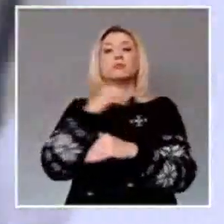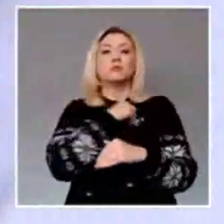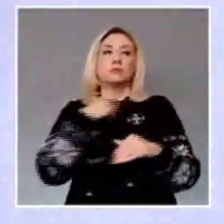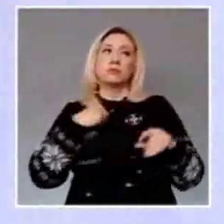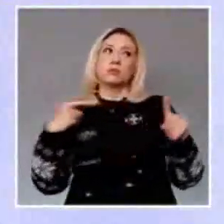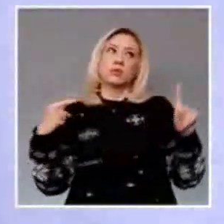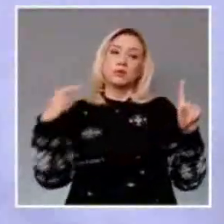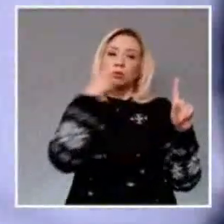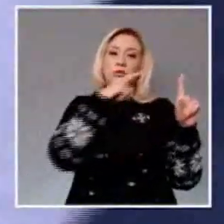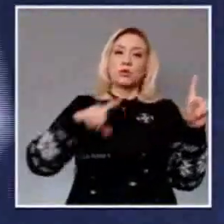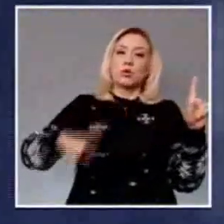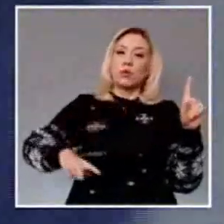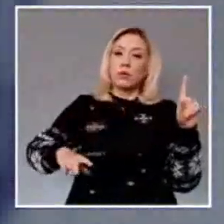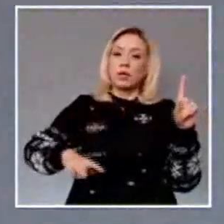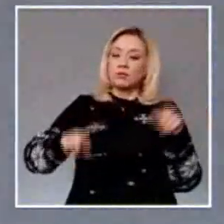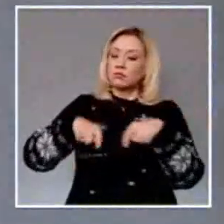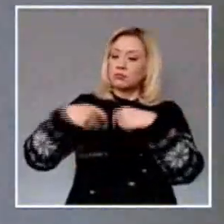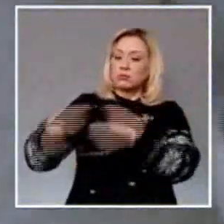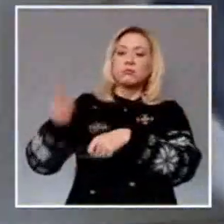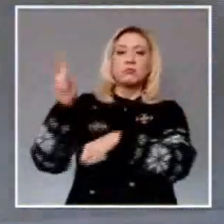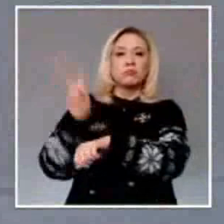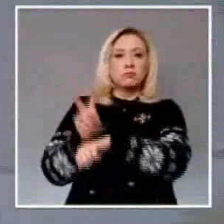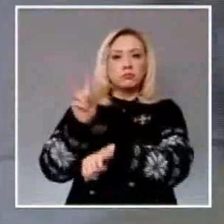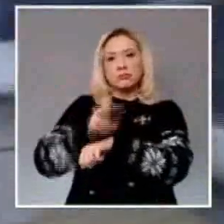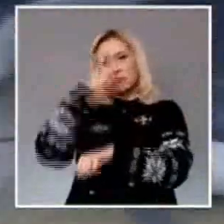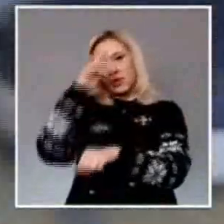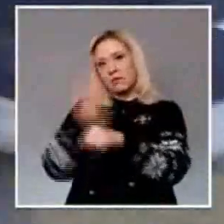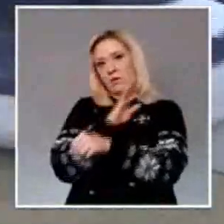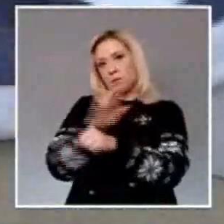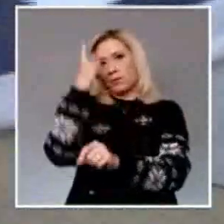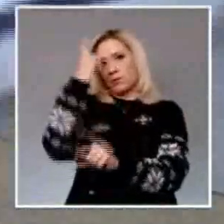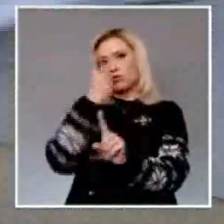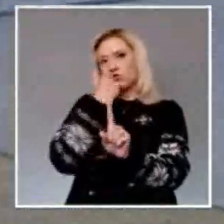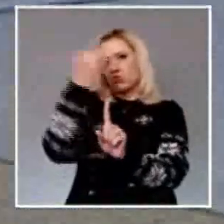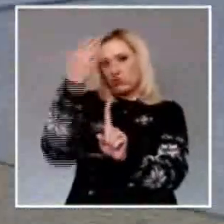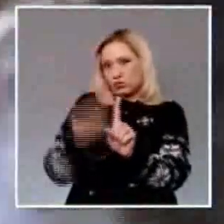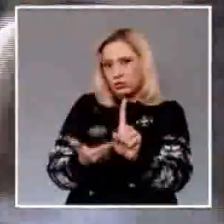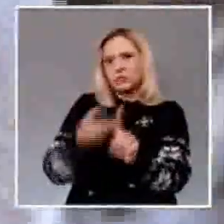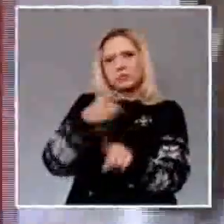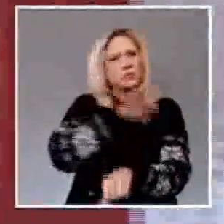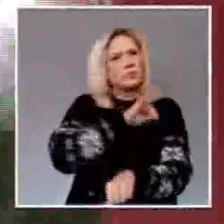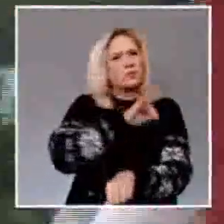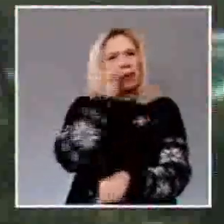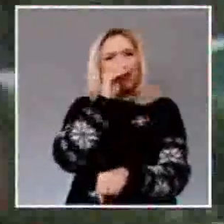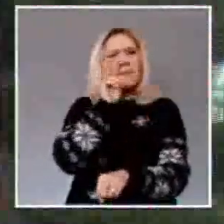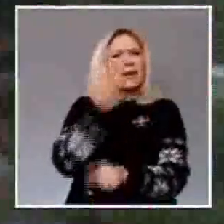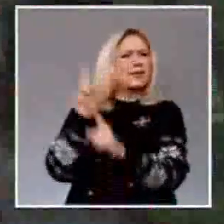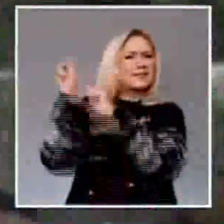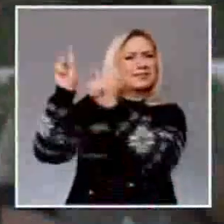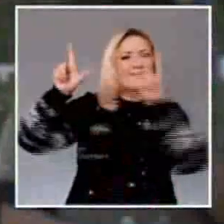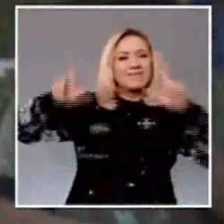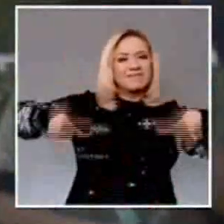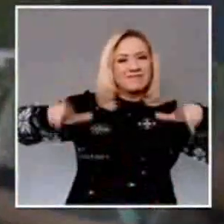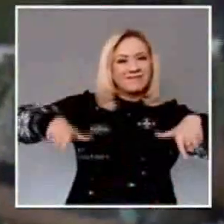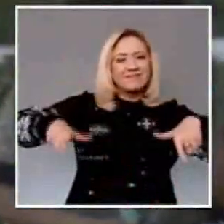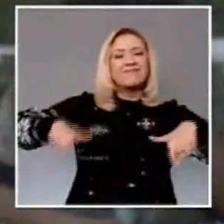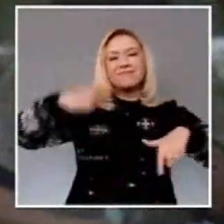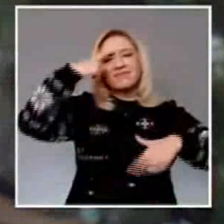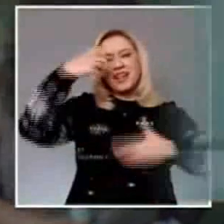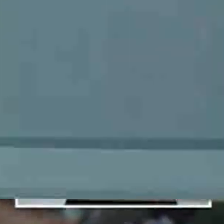interés superior de la niñez, entre otros. Consúltelo de manera gratuita en el sitio web del Centro de Estudios